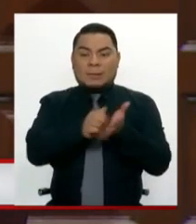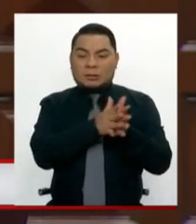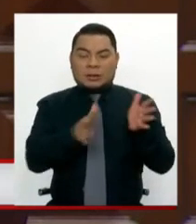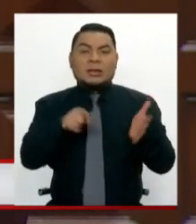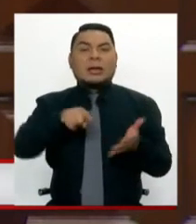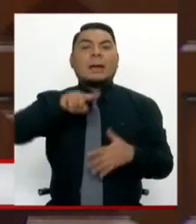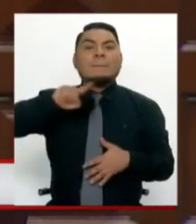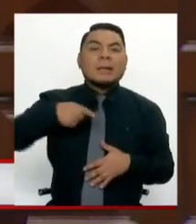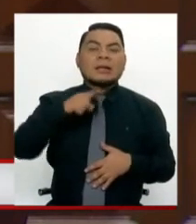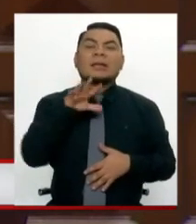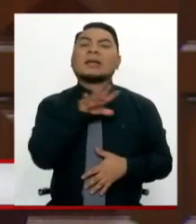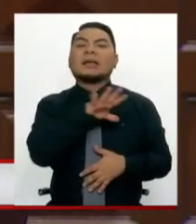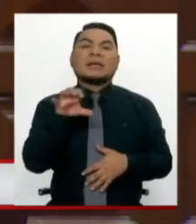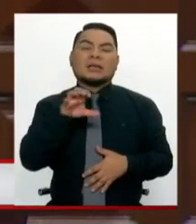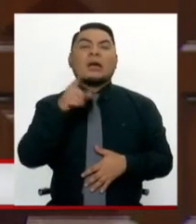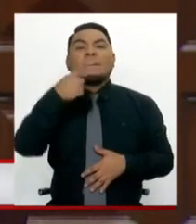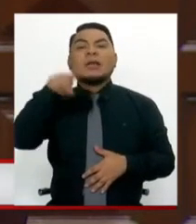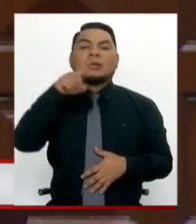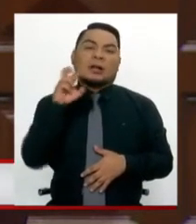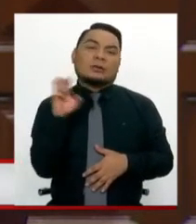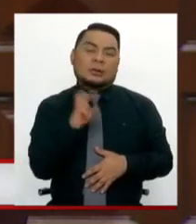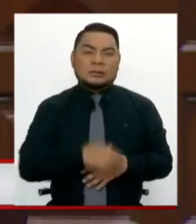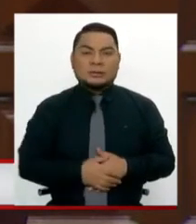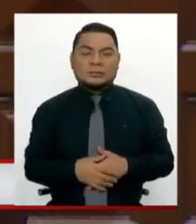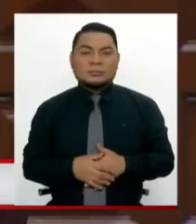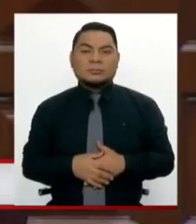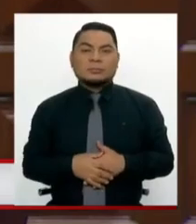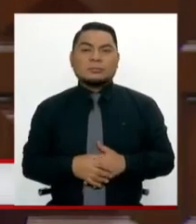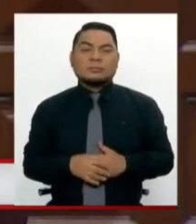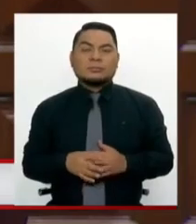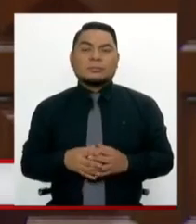a 1.500 millones de dólares.